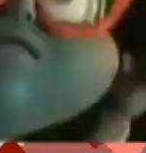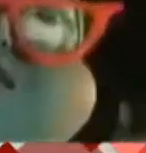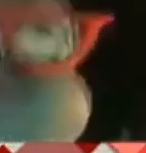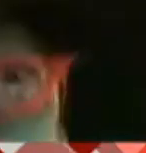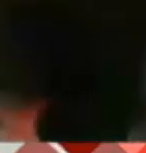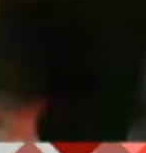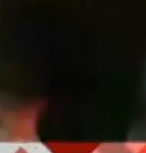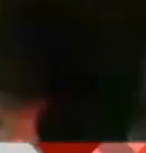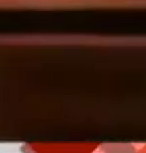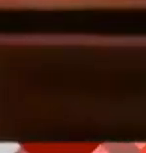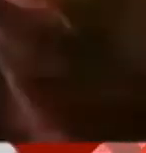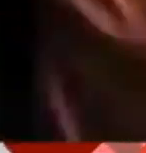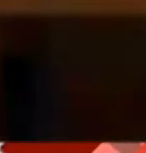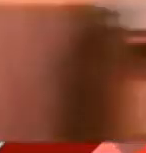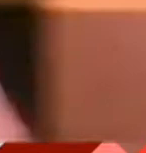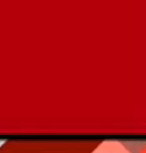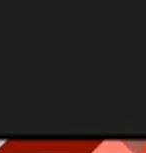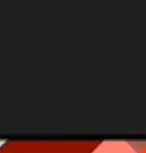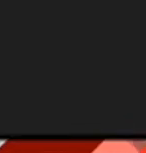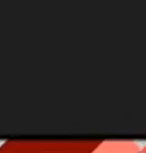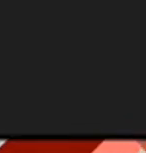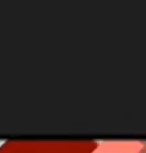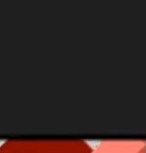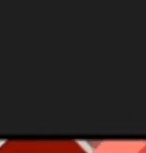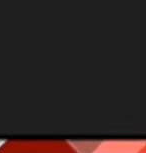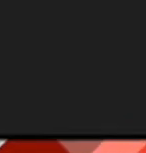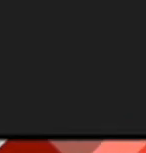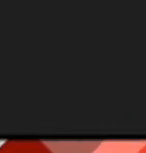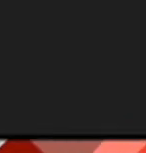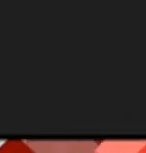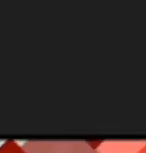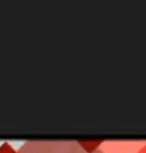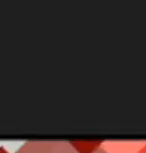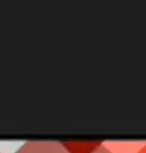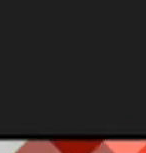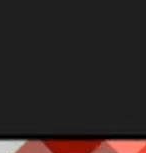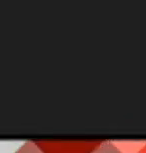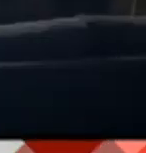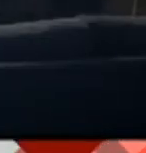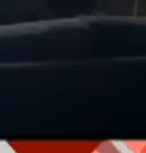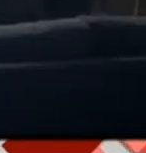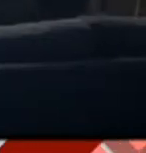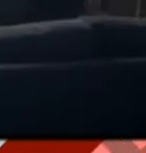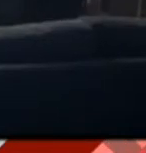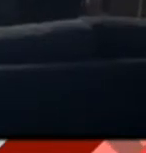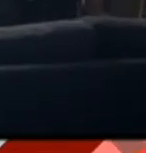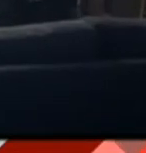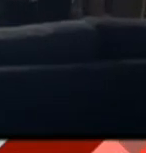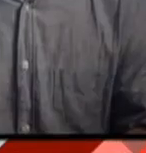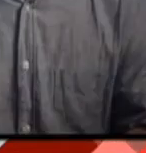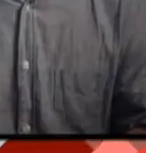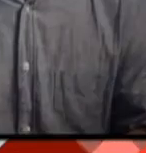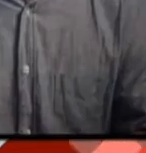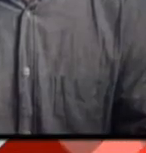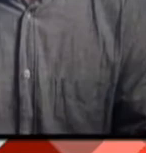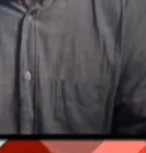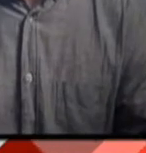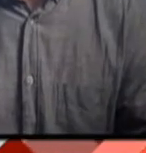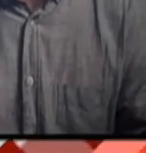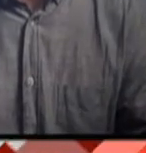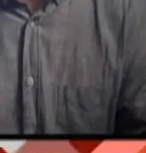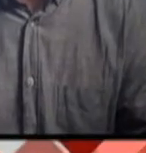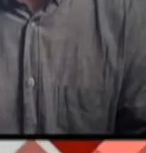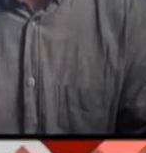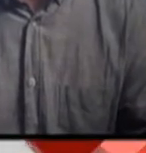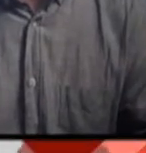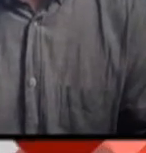sus contenidos desaparecerían de Netflix o si esto aplicaría a todos los países en los que está disponible la plataforma.